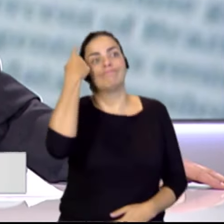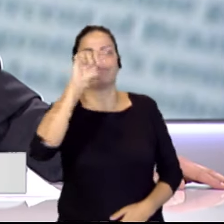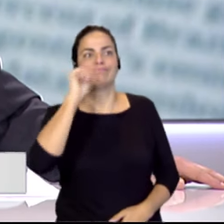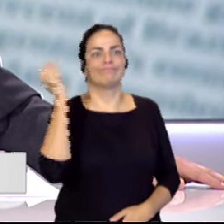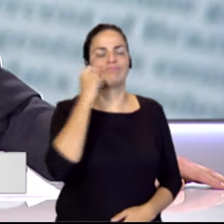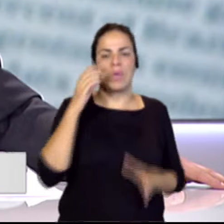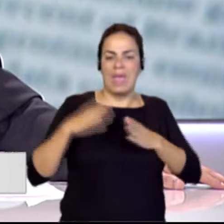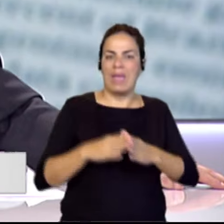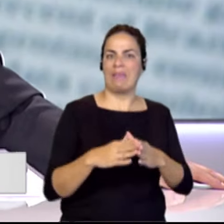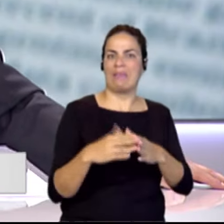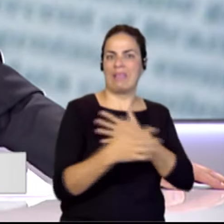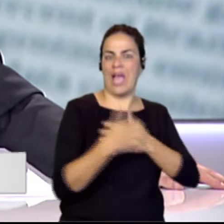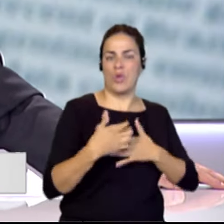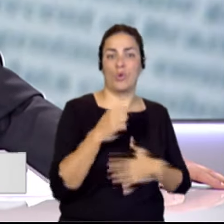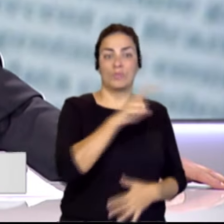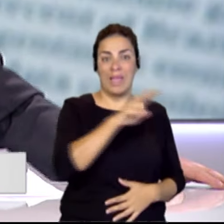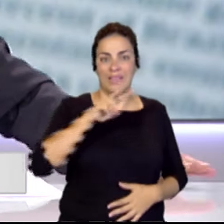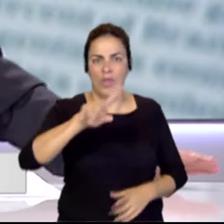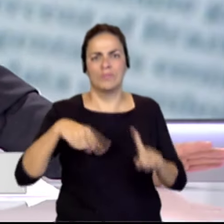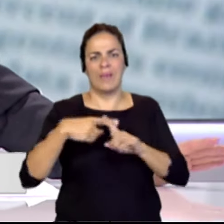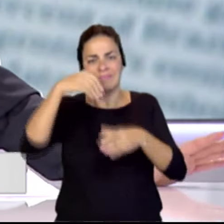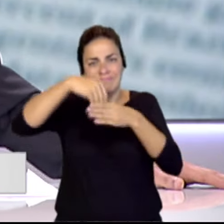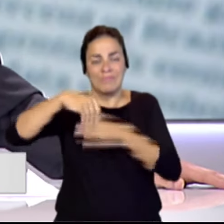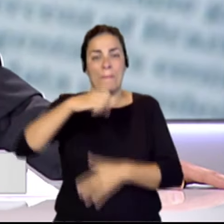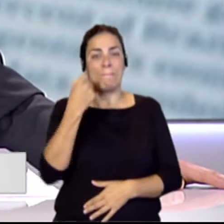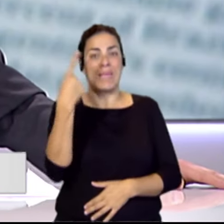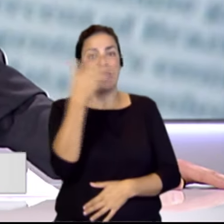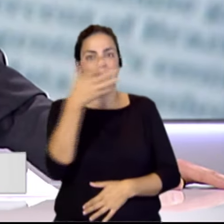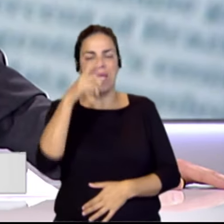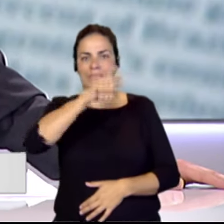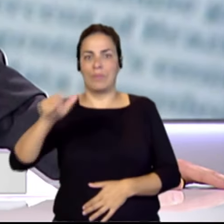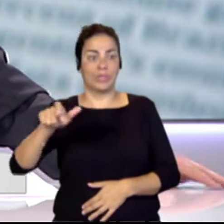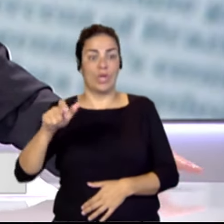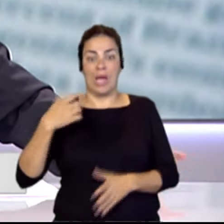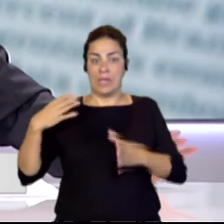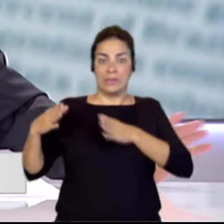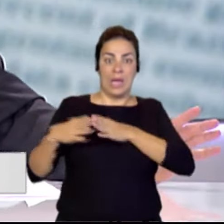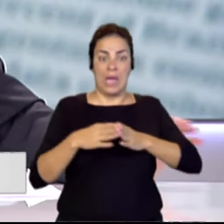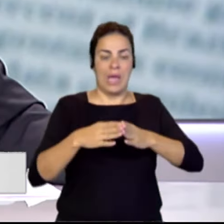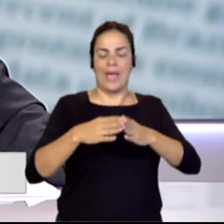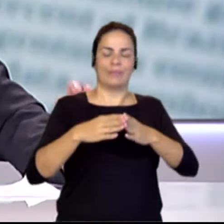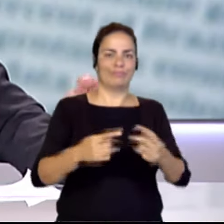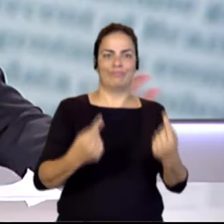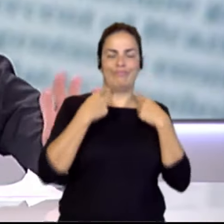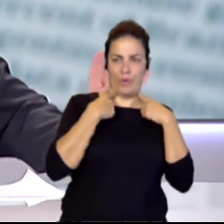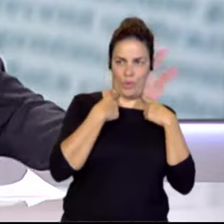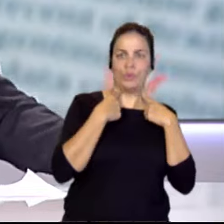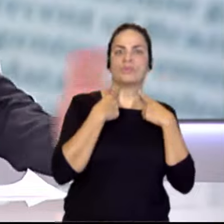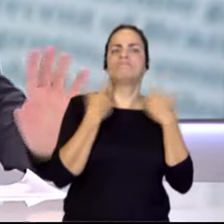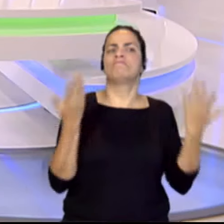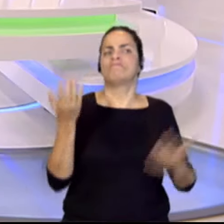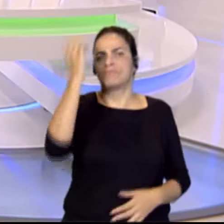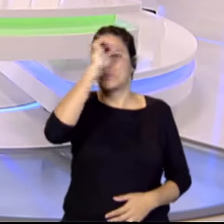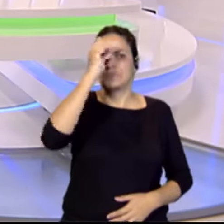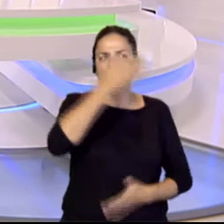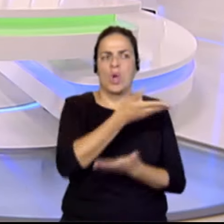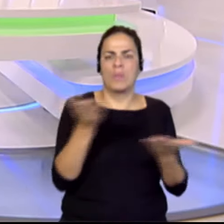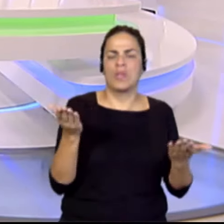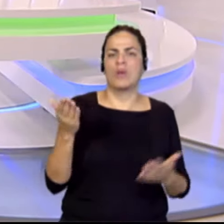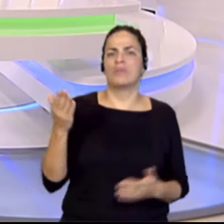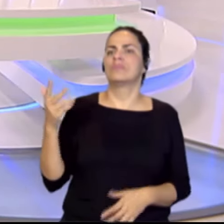cayucos con en torno a 15 personas a bordo que se han perdido en la ruta atlántica un la valoración